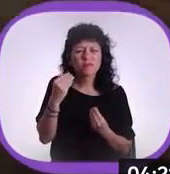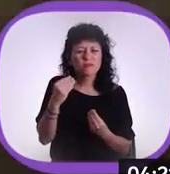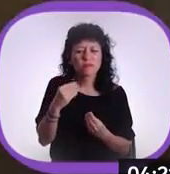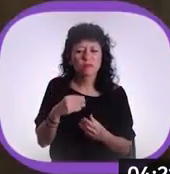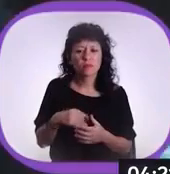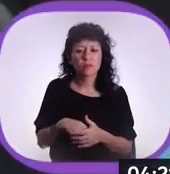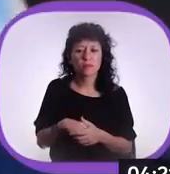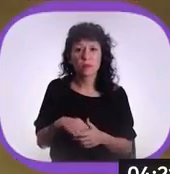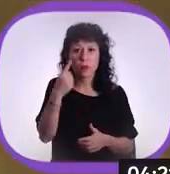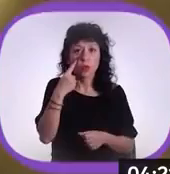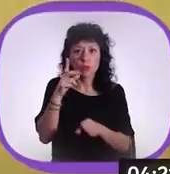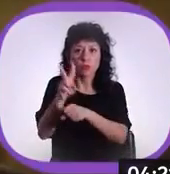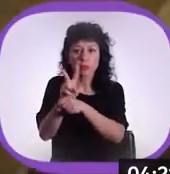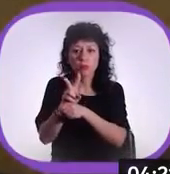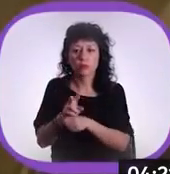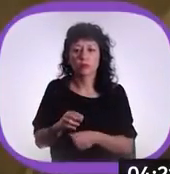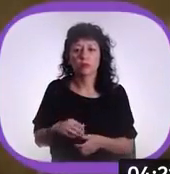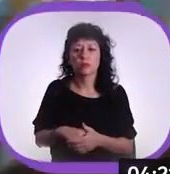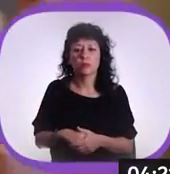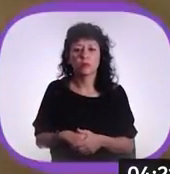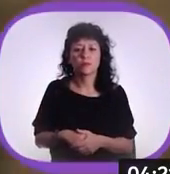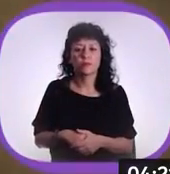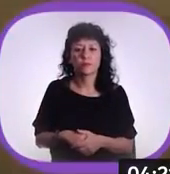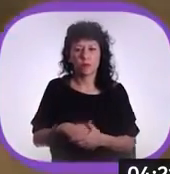¡Oh! ¡Ah! ¡Cuidado!